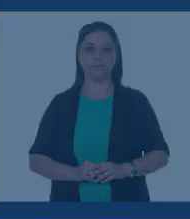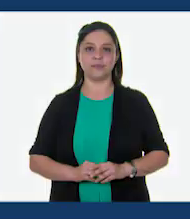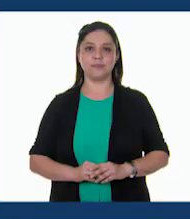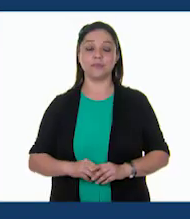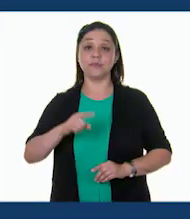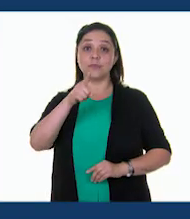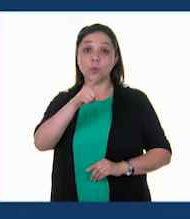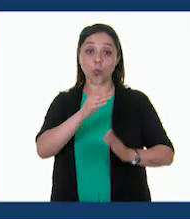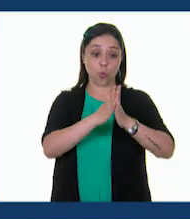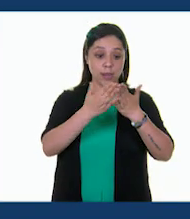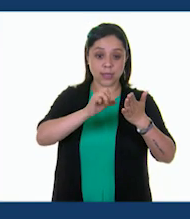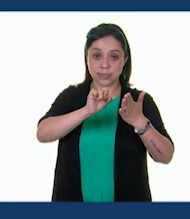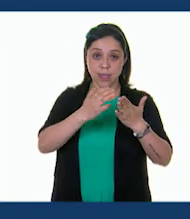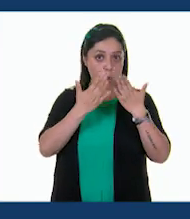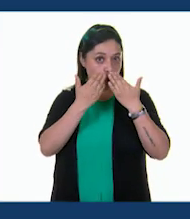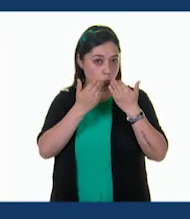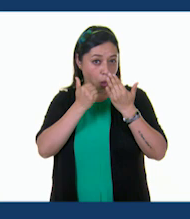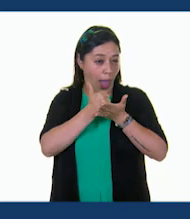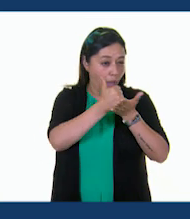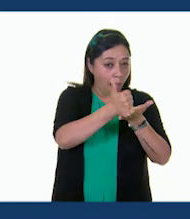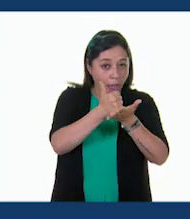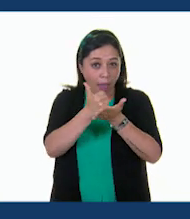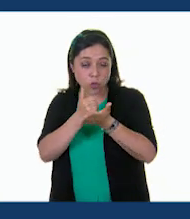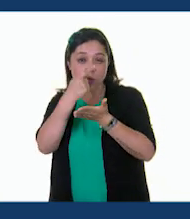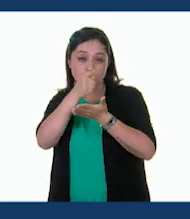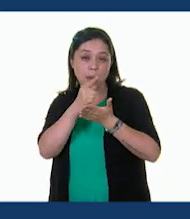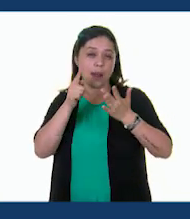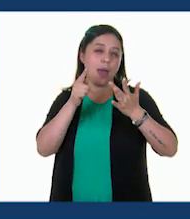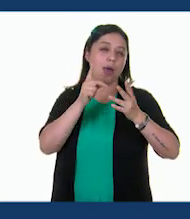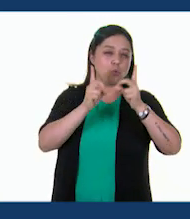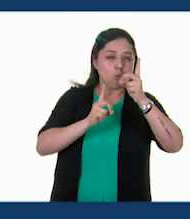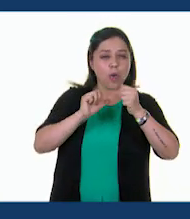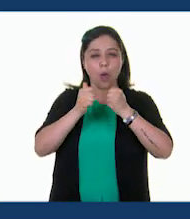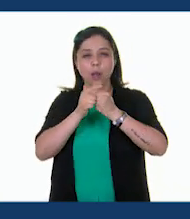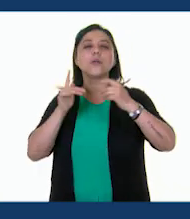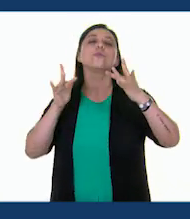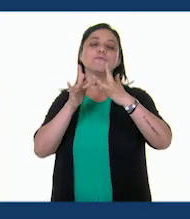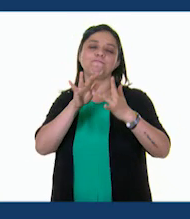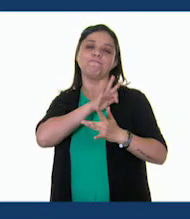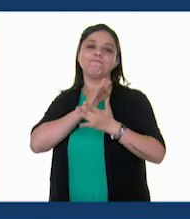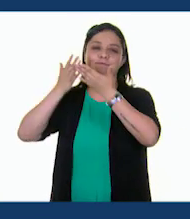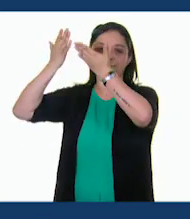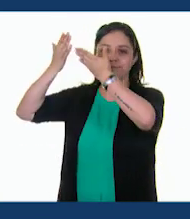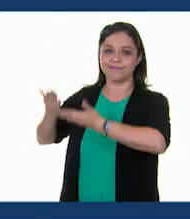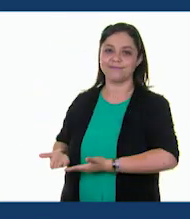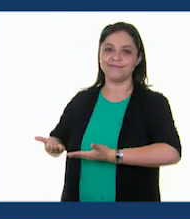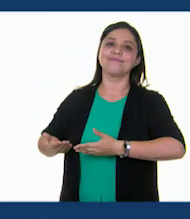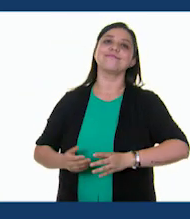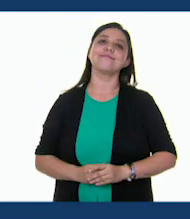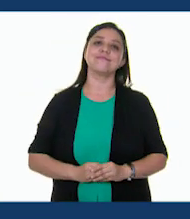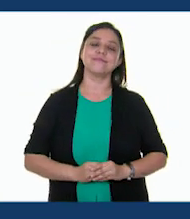Si no tienes el libro de texto o necesitas ayuda para responder las preguntas, contáctanos.